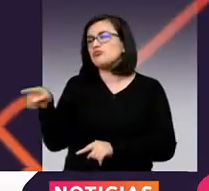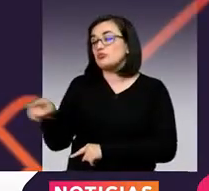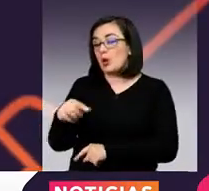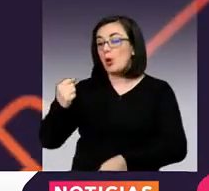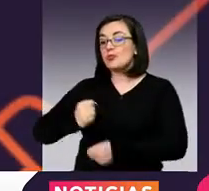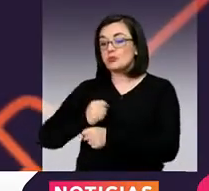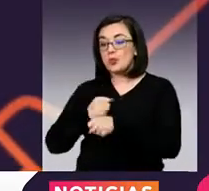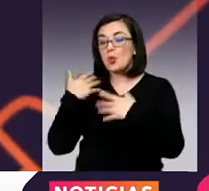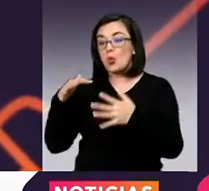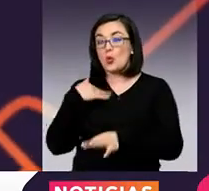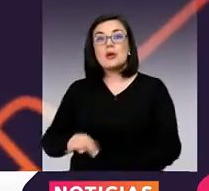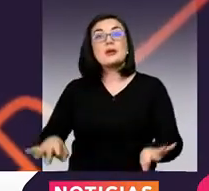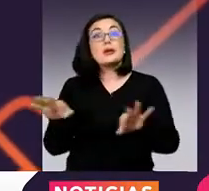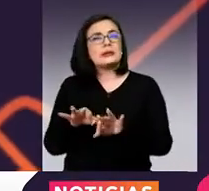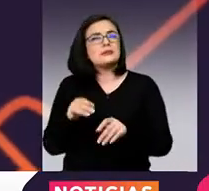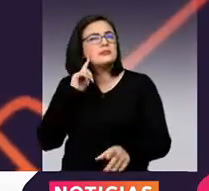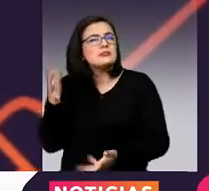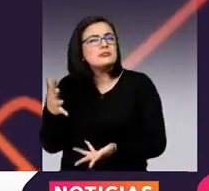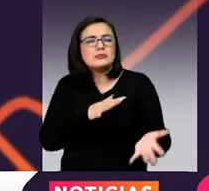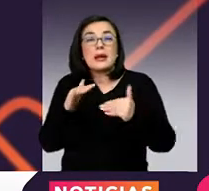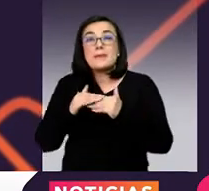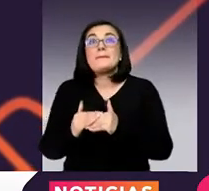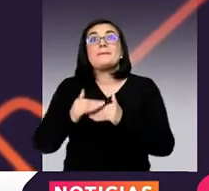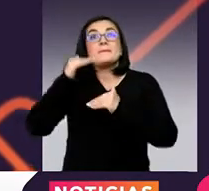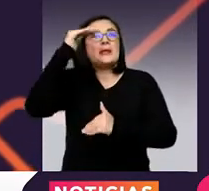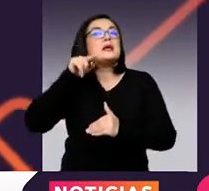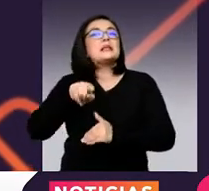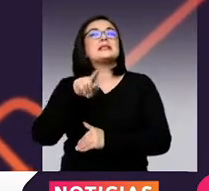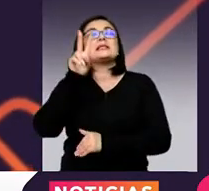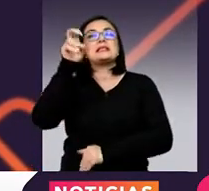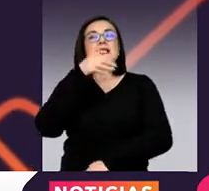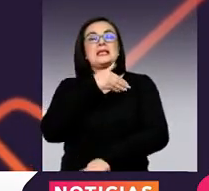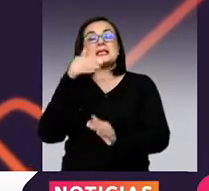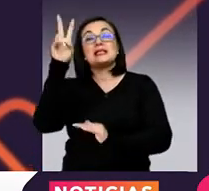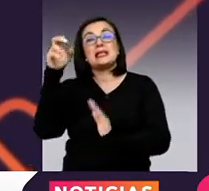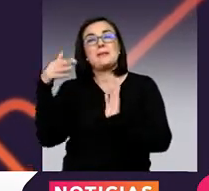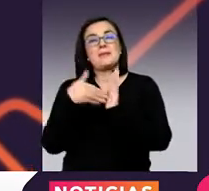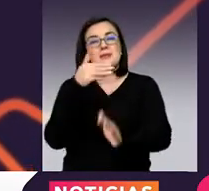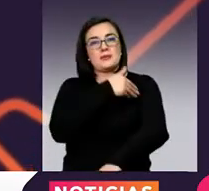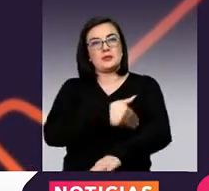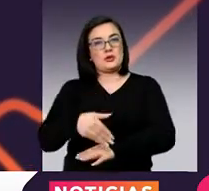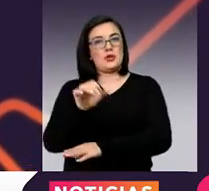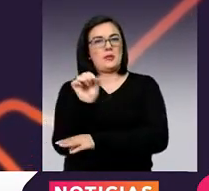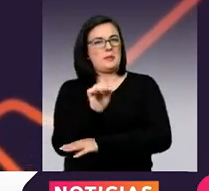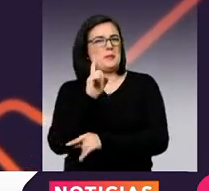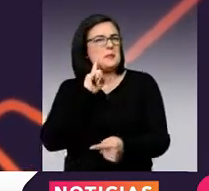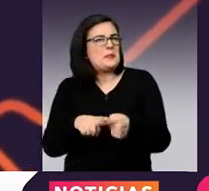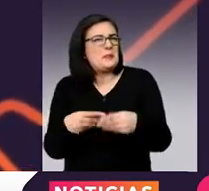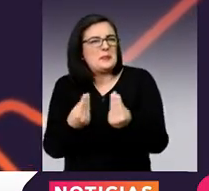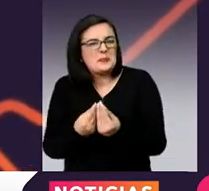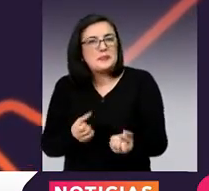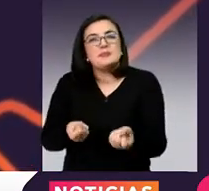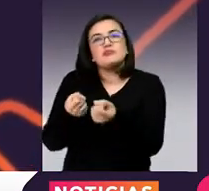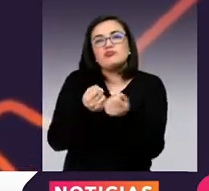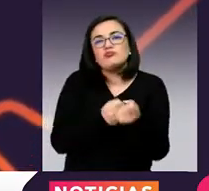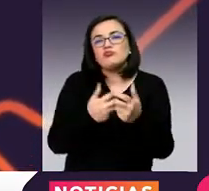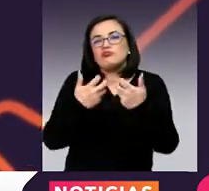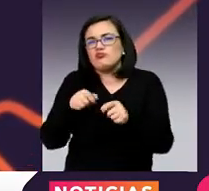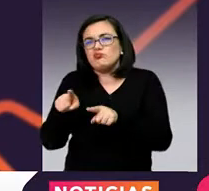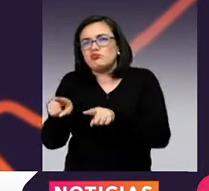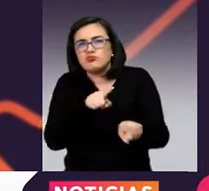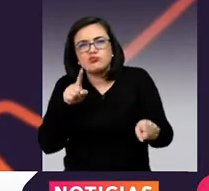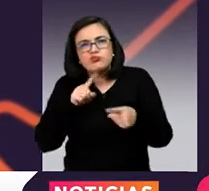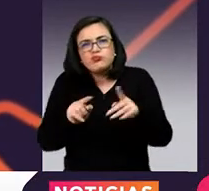que prevén una inversión superior a 7 mil millones de pesos para la renovación de los equipos de potencia